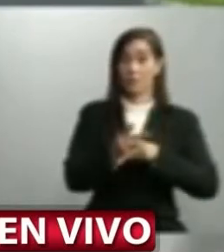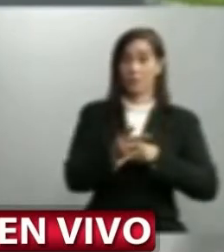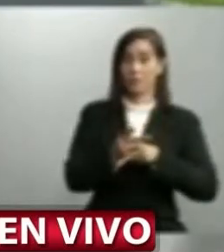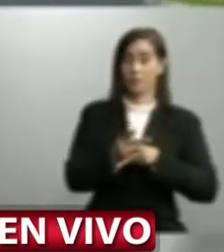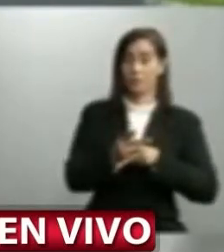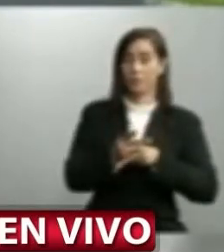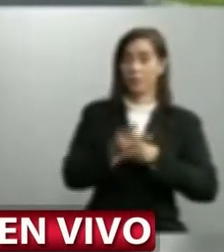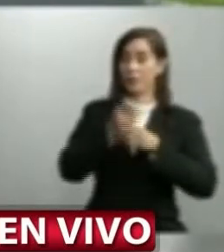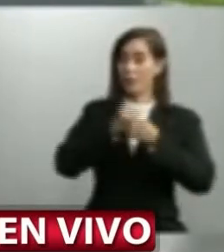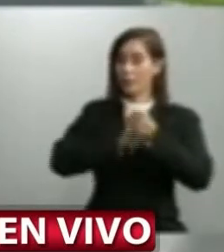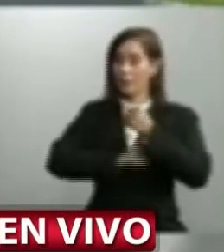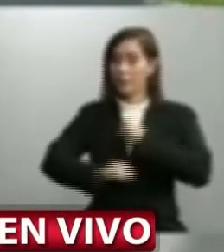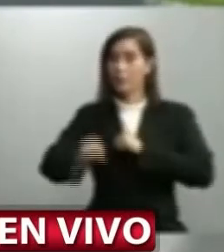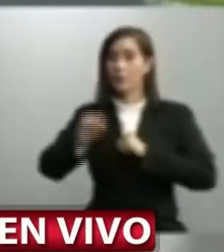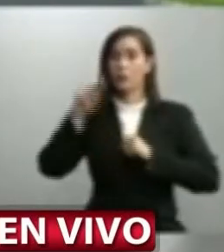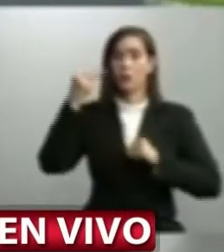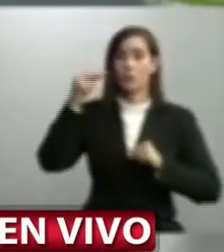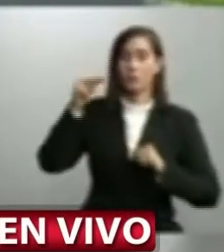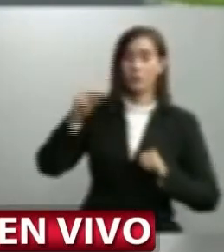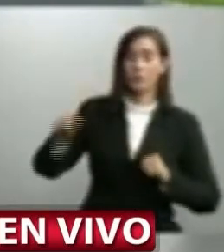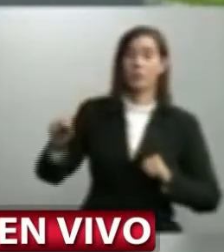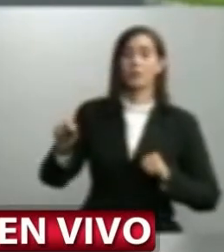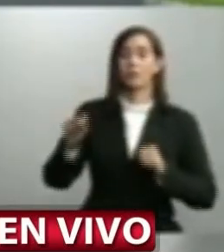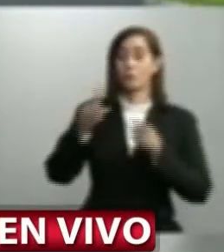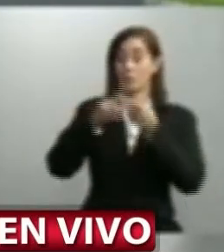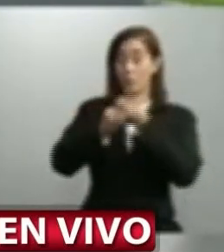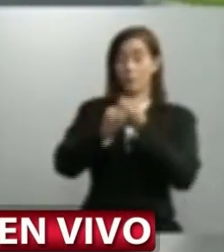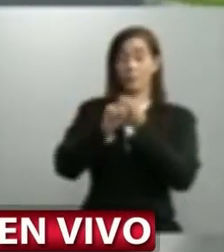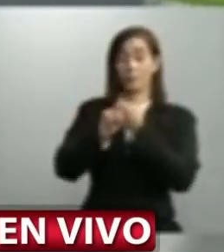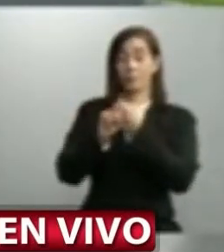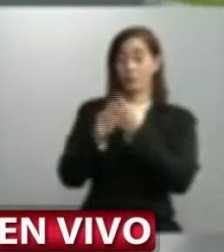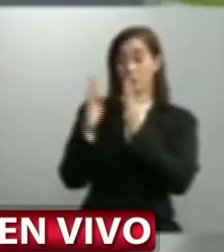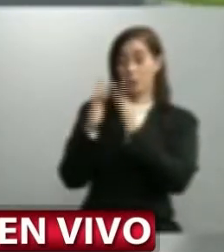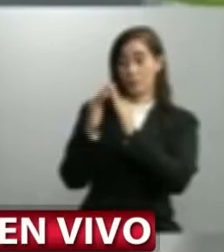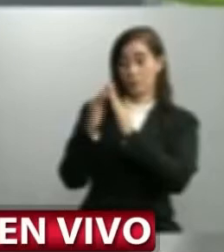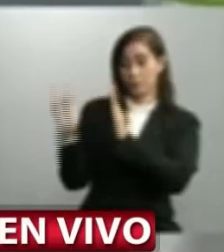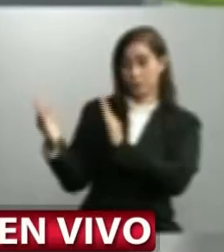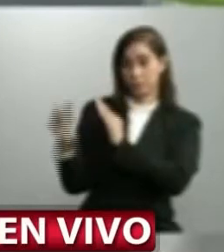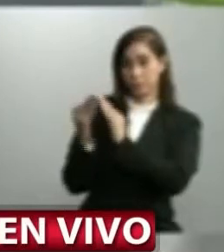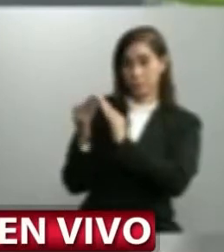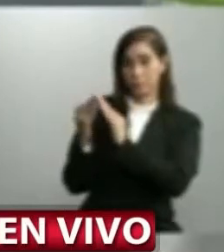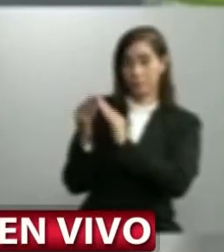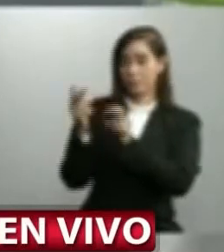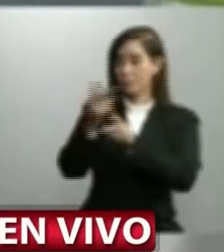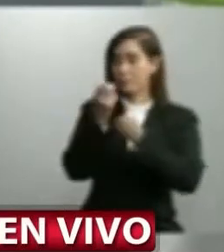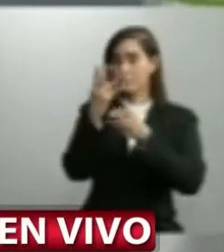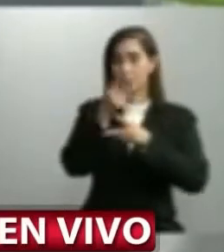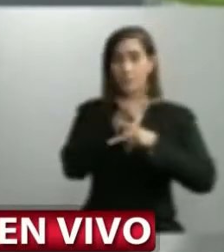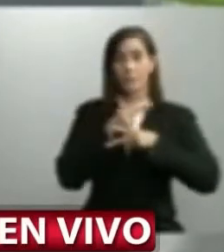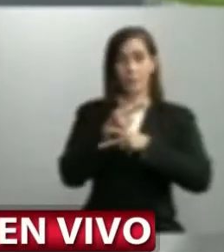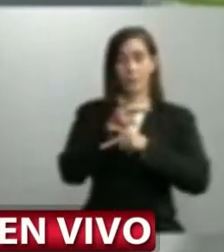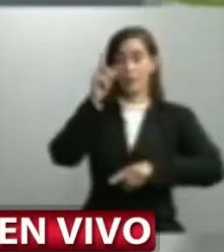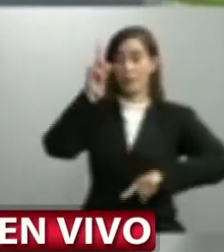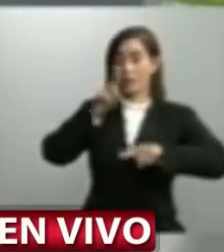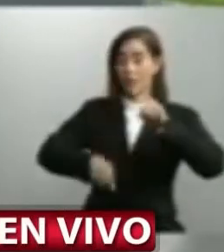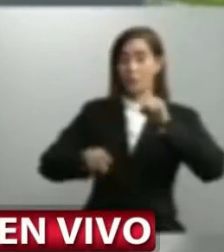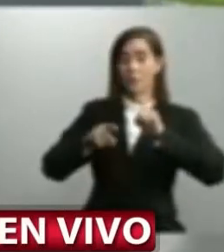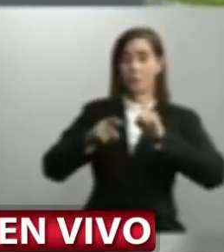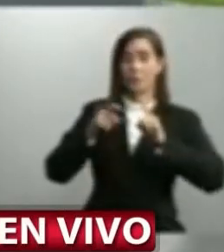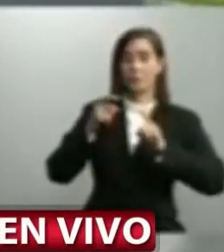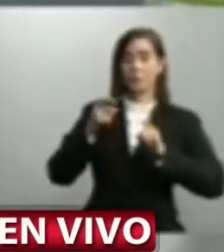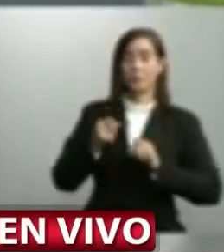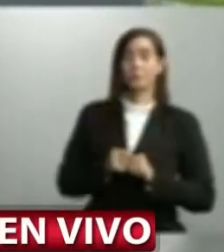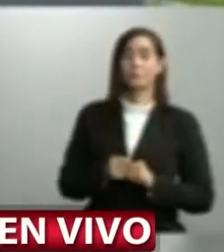hijos, nietos o amigos o vecinos. No podemos